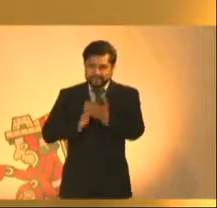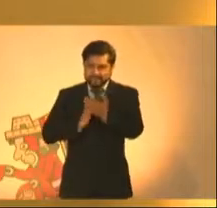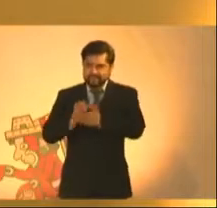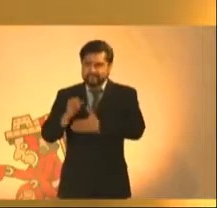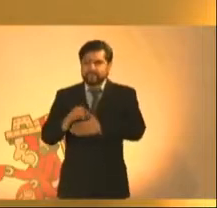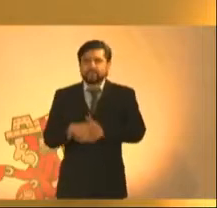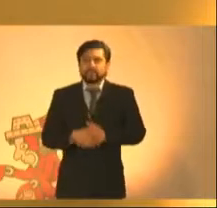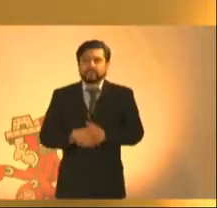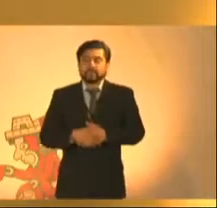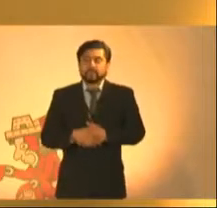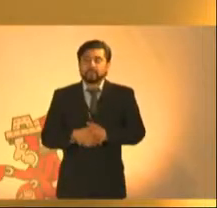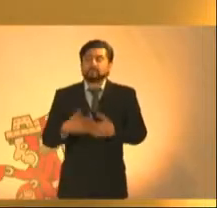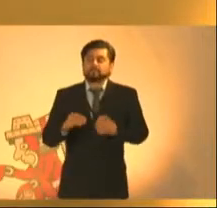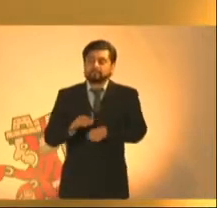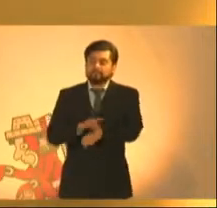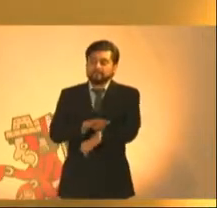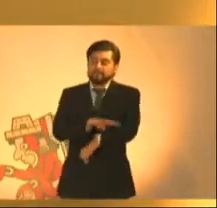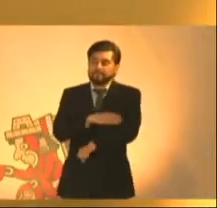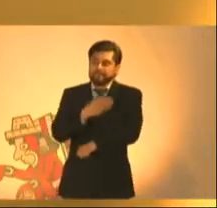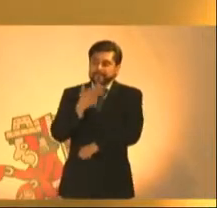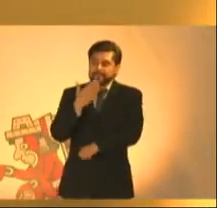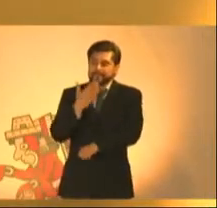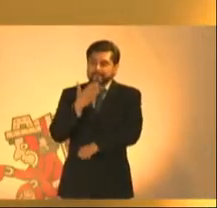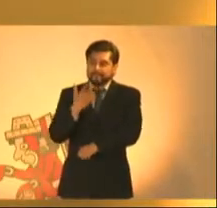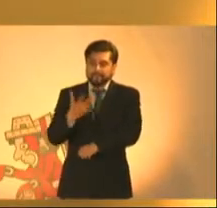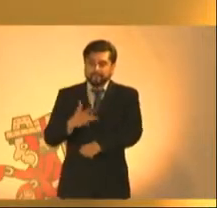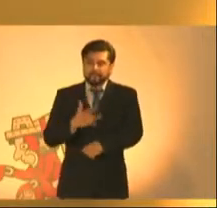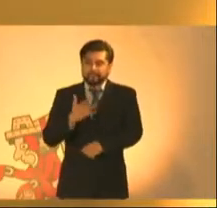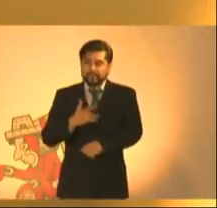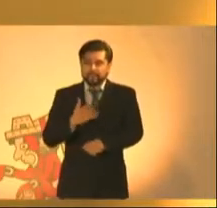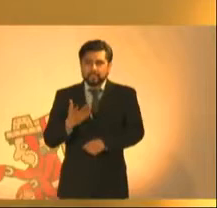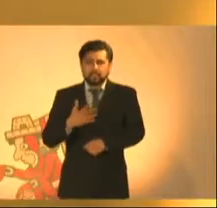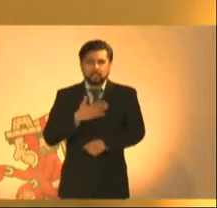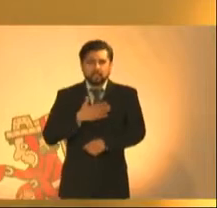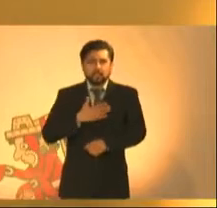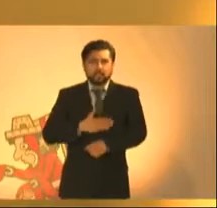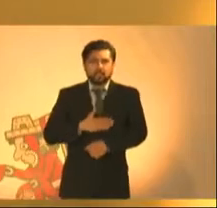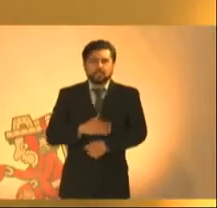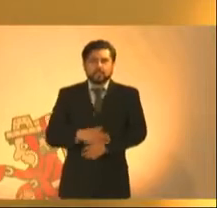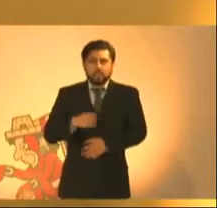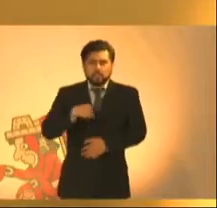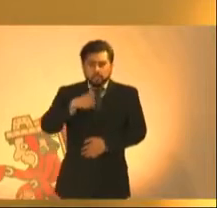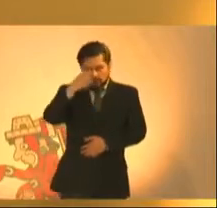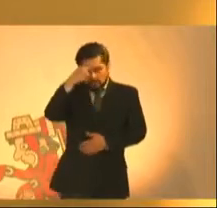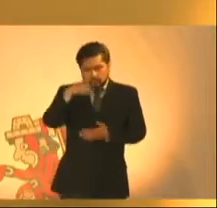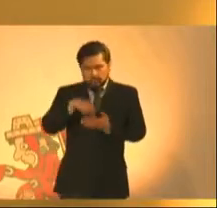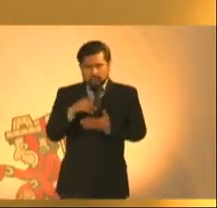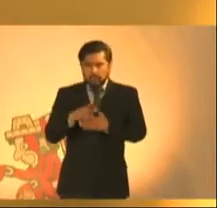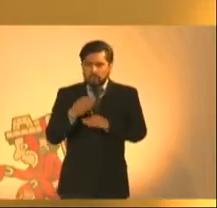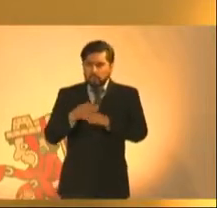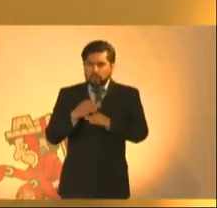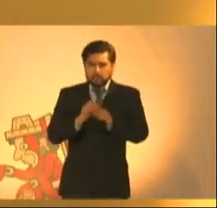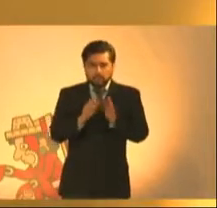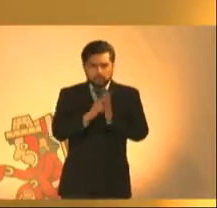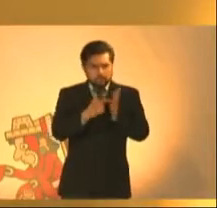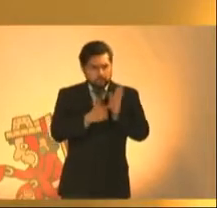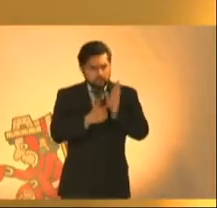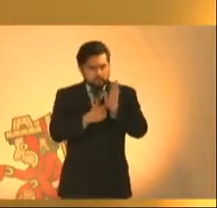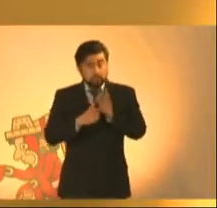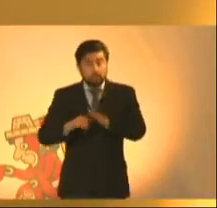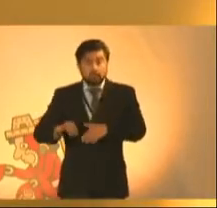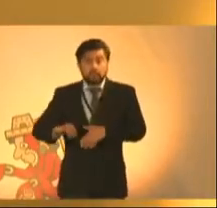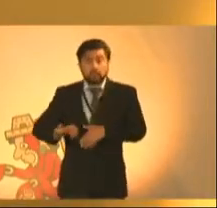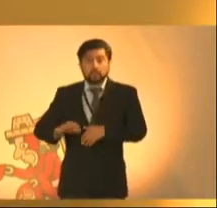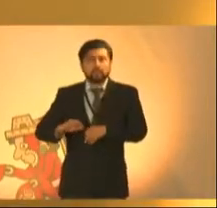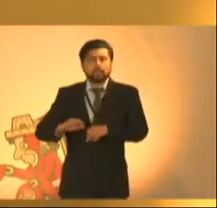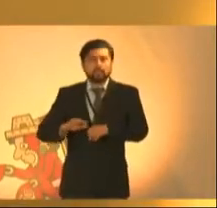muy emotivo y muy justo yo creo que estamos ante un libro interesante porque